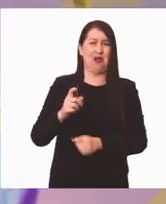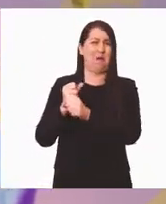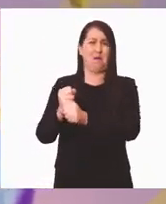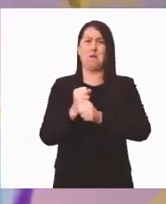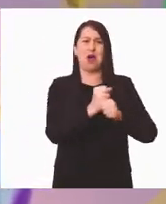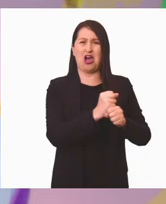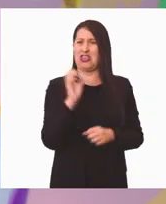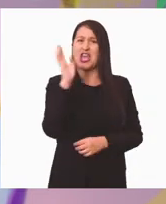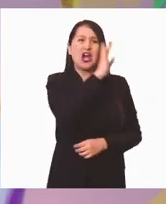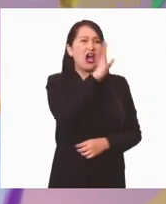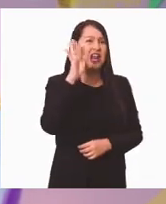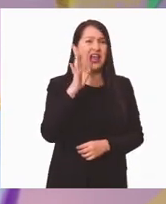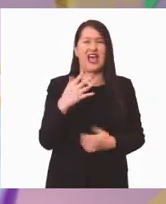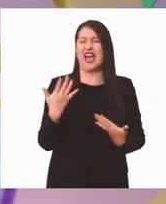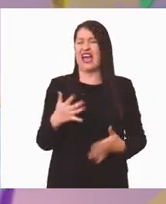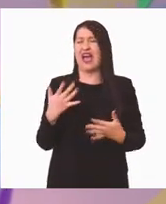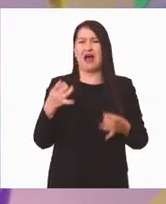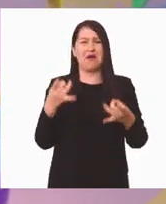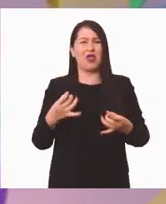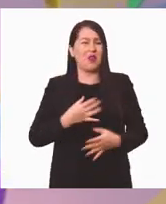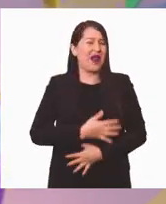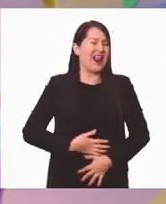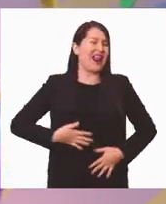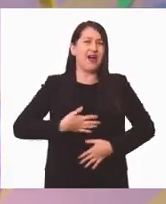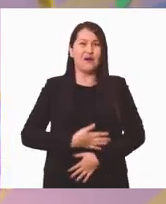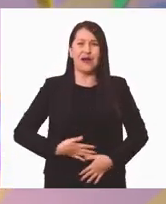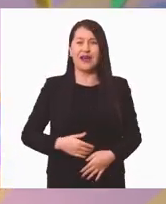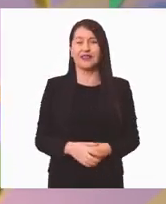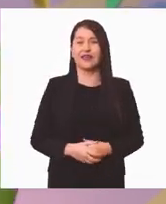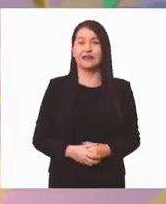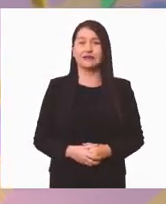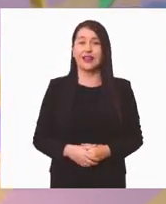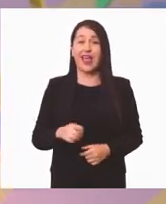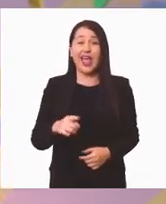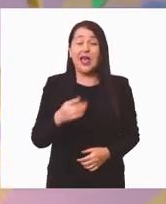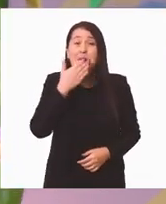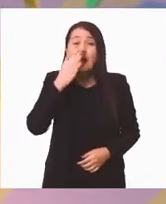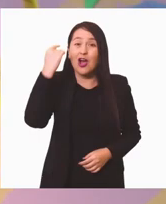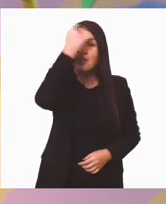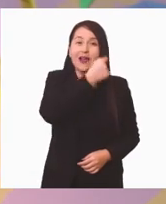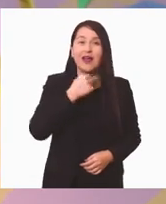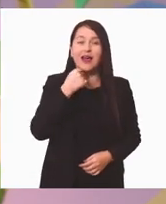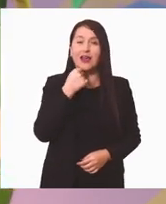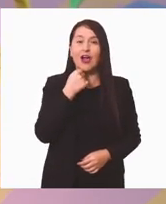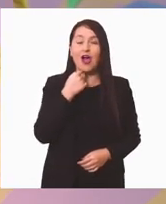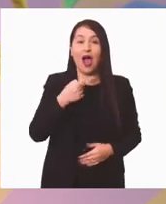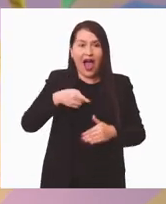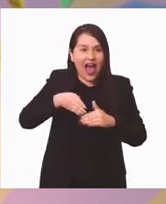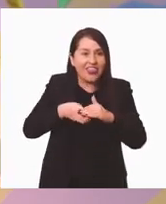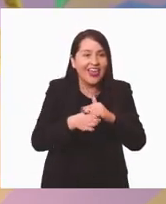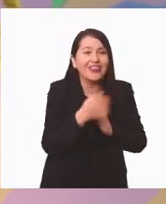ponis! ¡Ah! ¡Me duele la guatita! Esta no es mi mejor cara. Pero eres bonito por dentro,